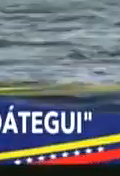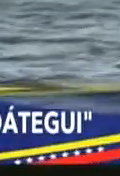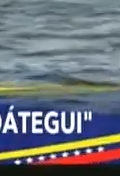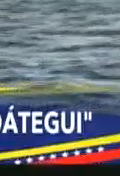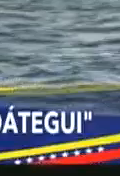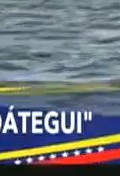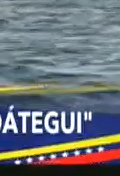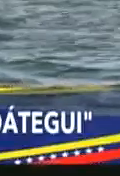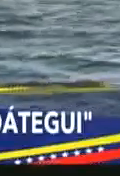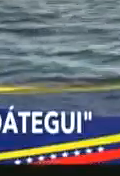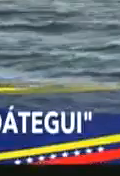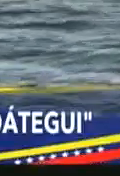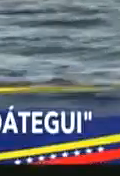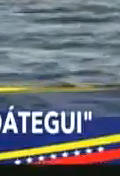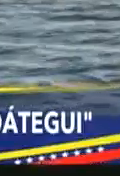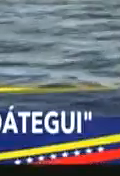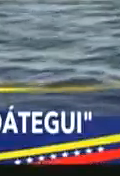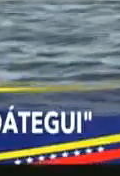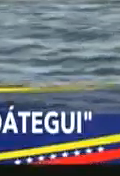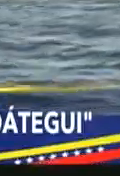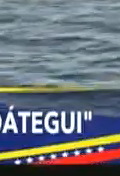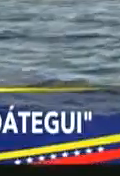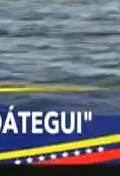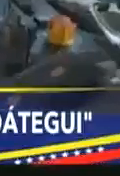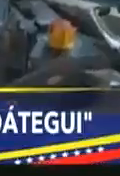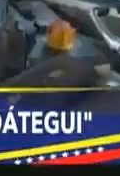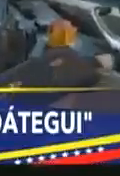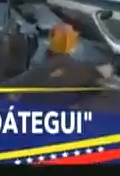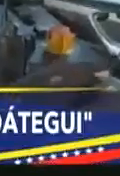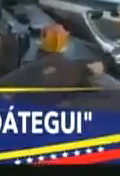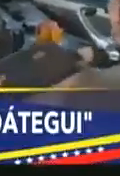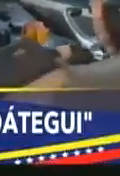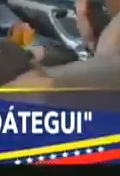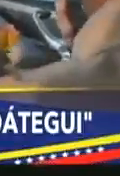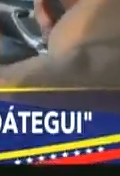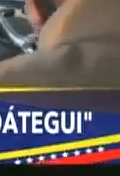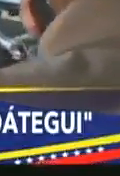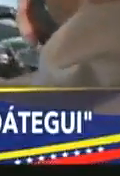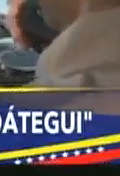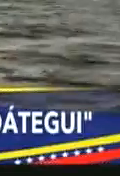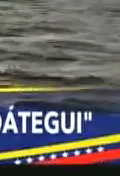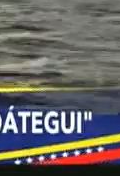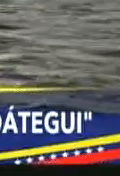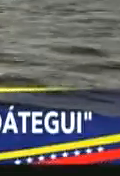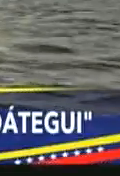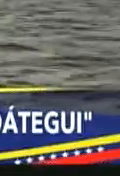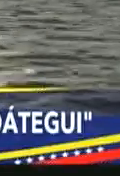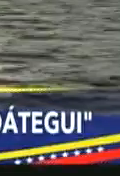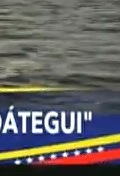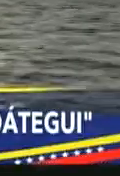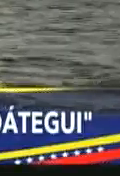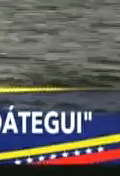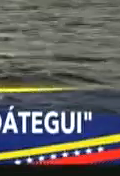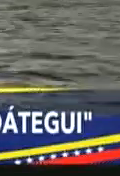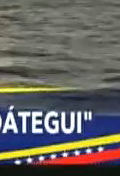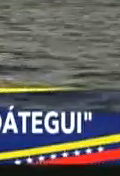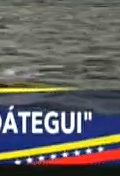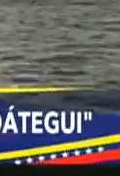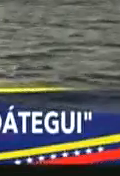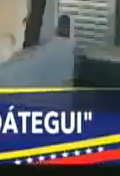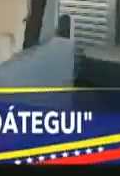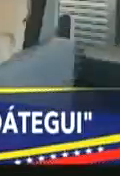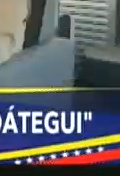de Economía, Tarek El Aissami, y ministro de Petróleo. También podemos informar que el muelle tiene 45 años, son tres muelles,